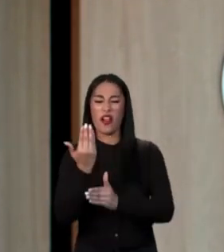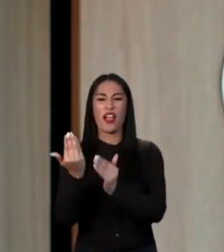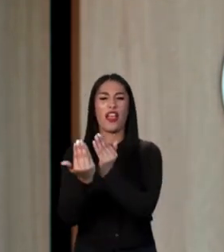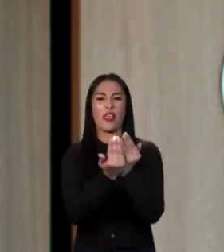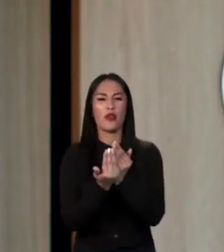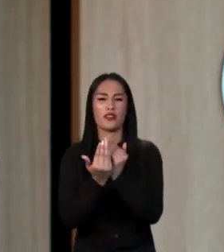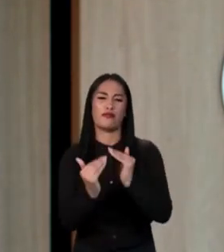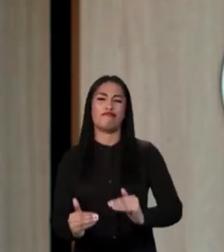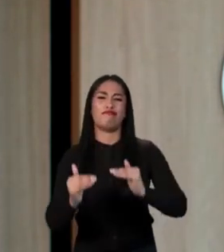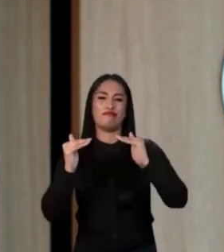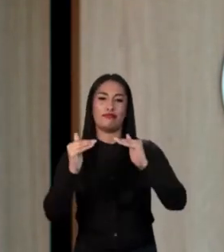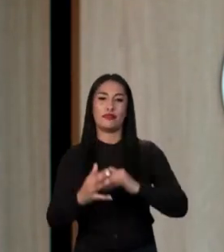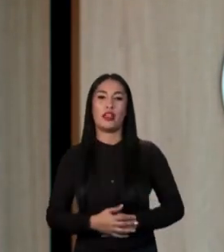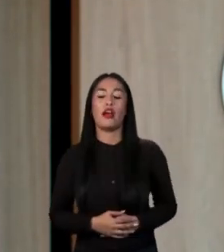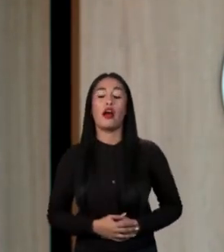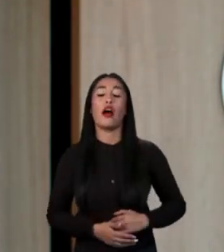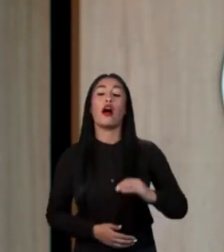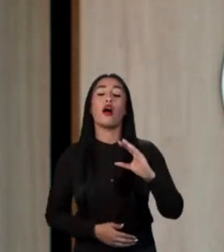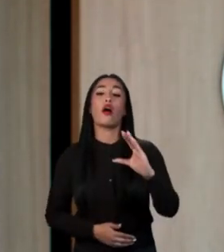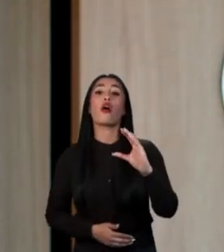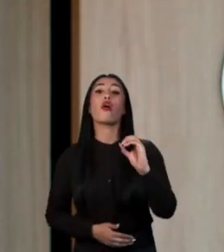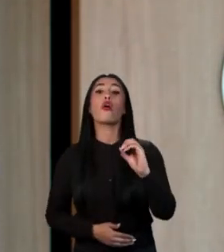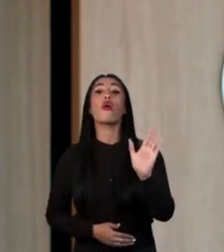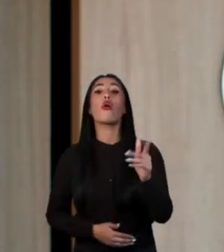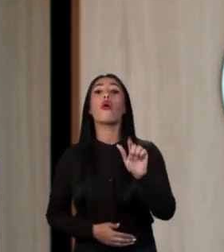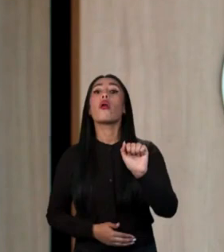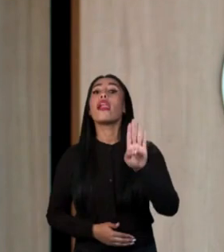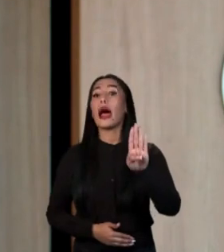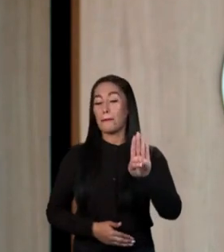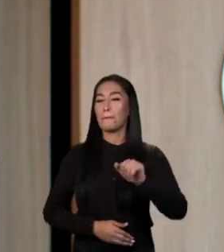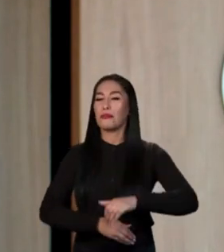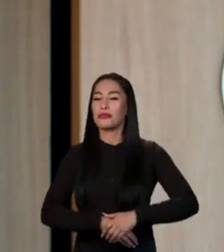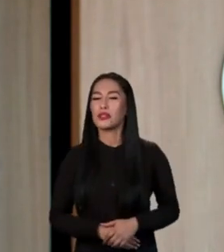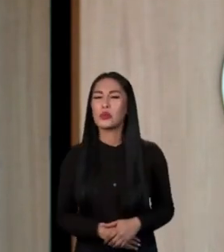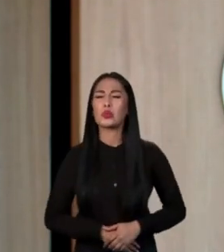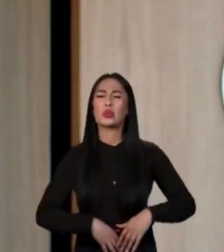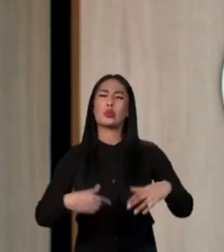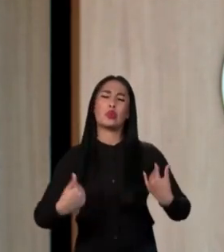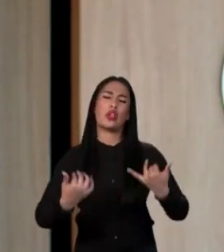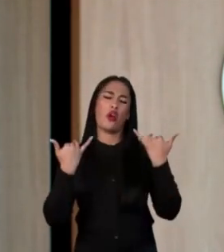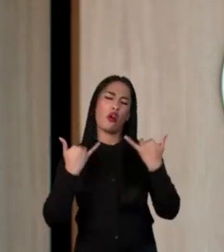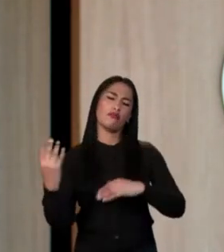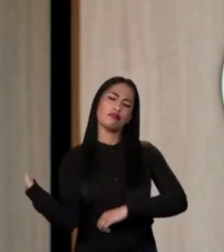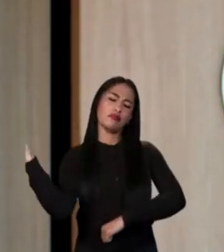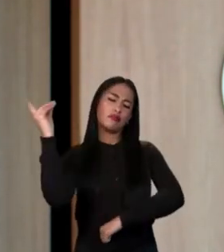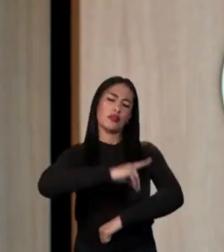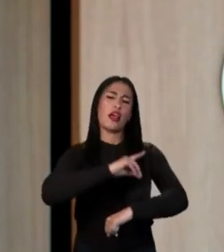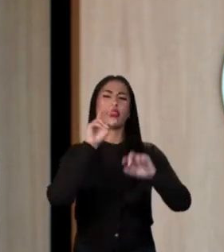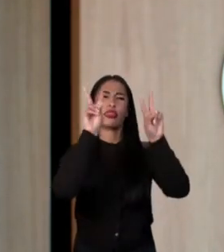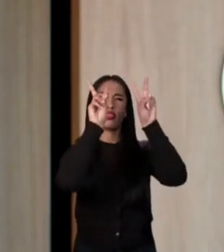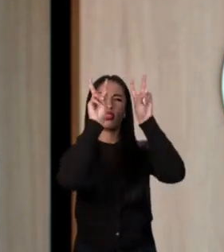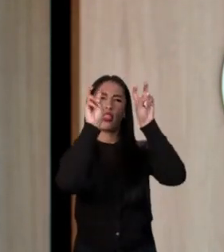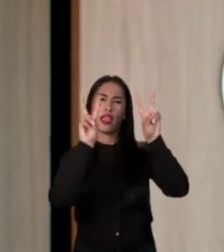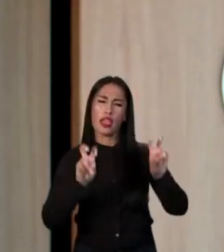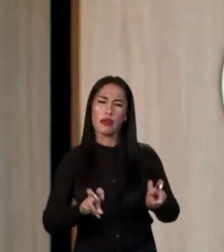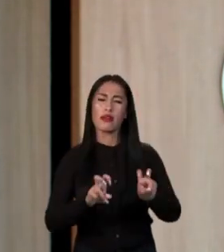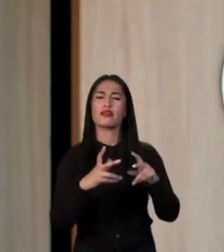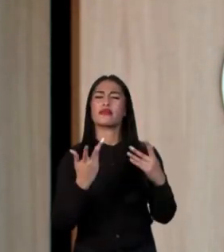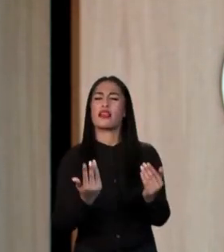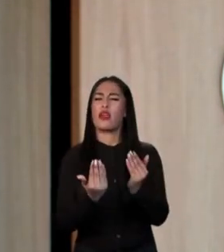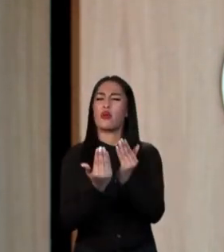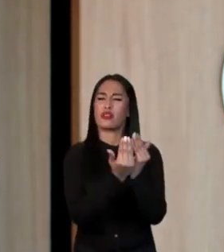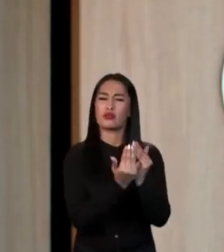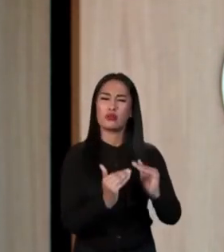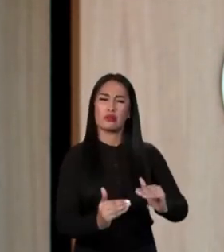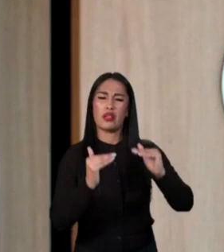superior colab durante esta jornada nos hemos acercado a diferentes temas esenciales de la educación superior hemos tenido la posibilidad